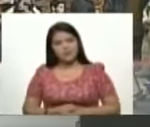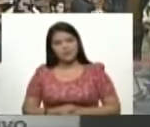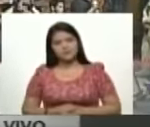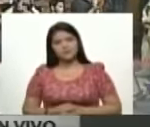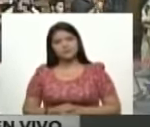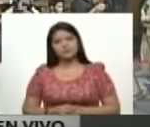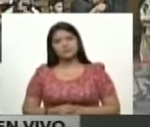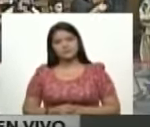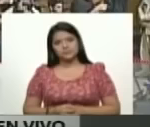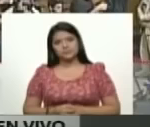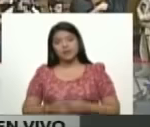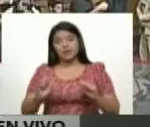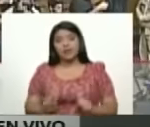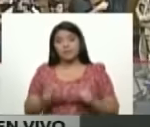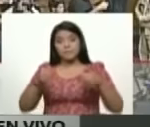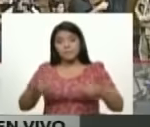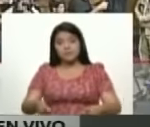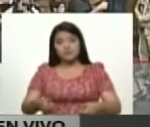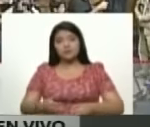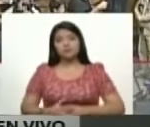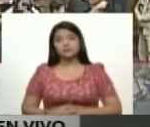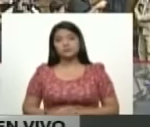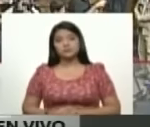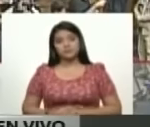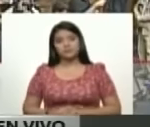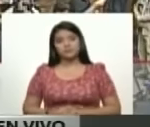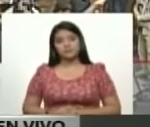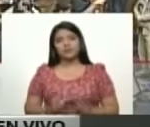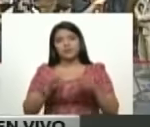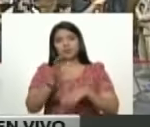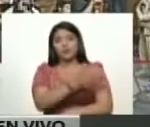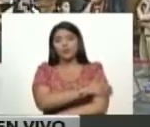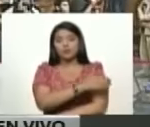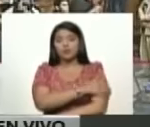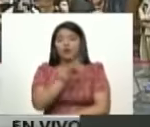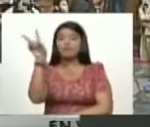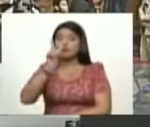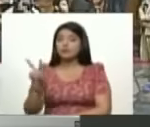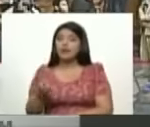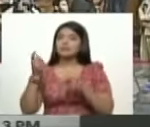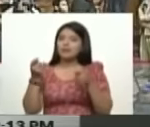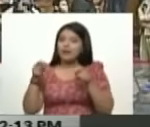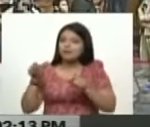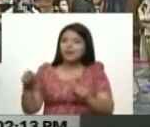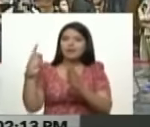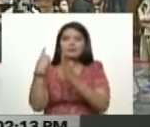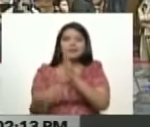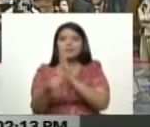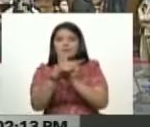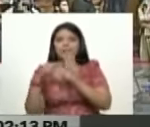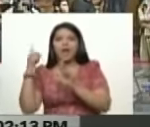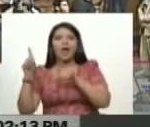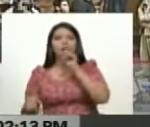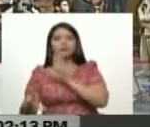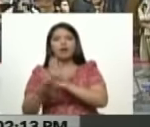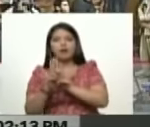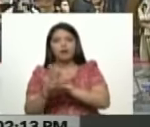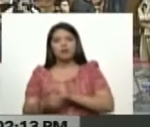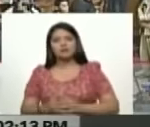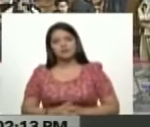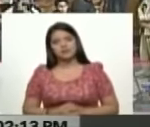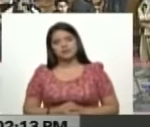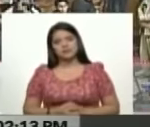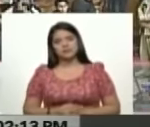la iniciativa de parte de la derecha venezolana de tratar de derogar leyes que han sido de